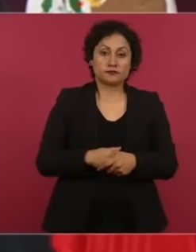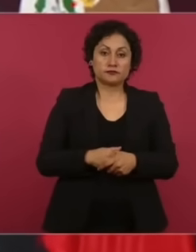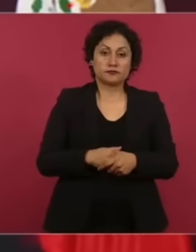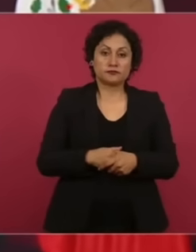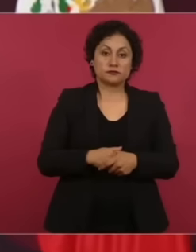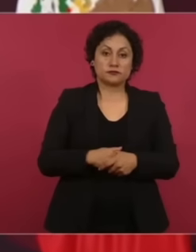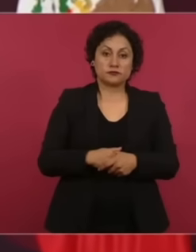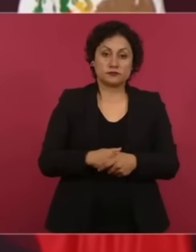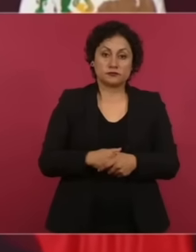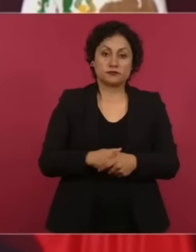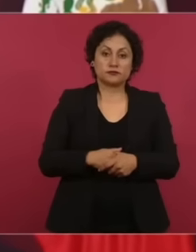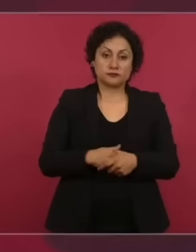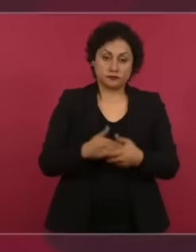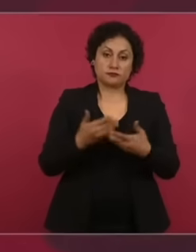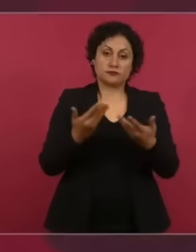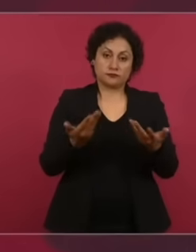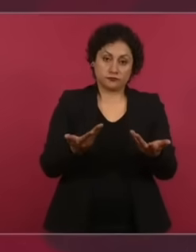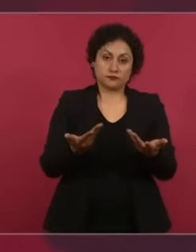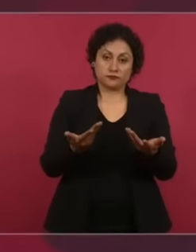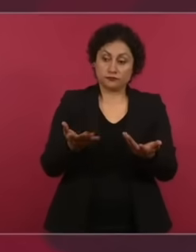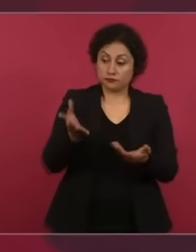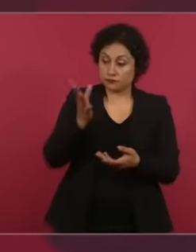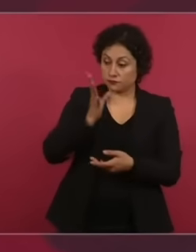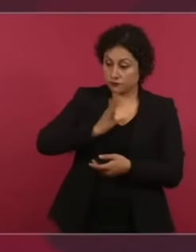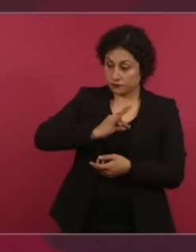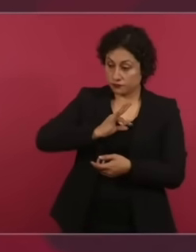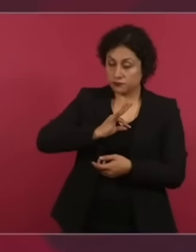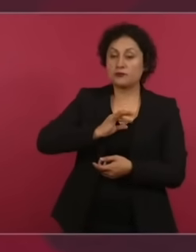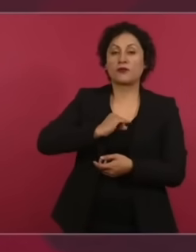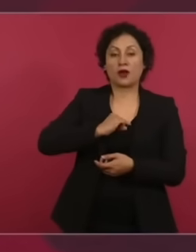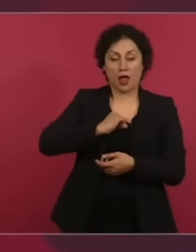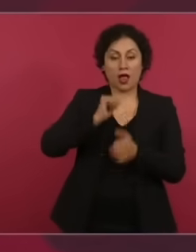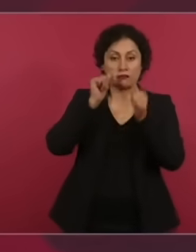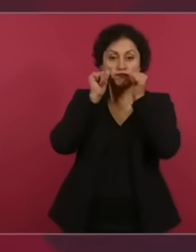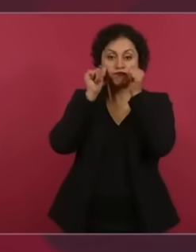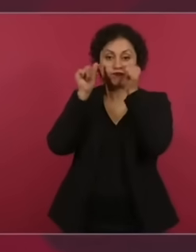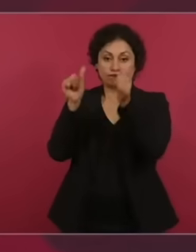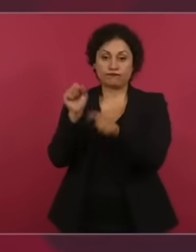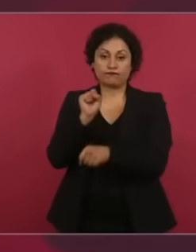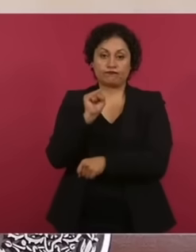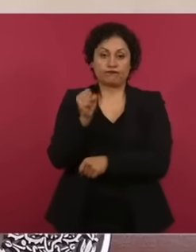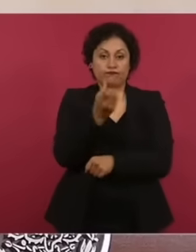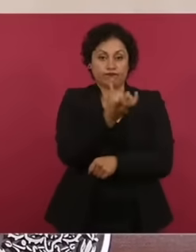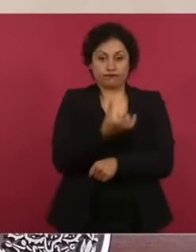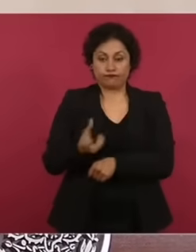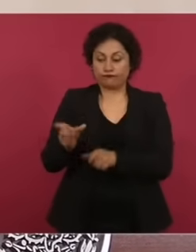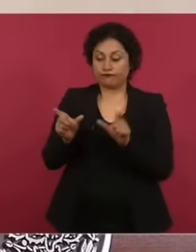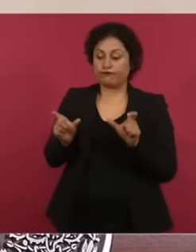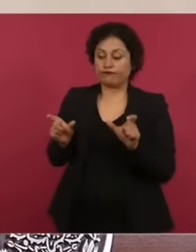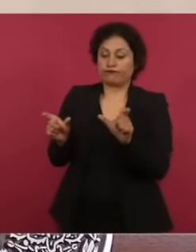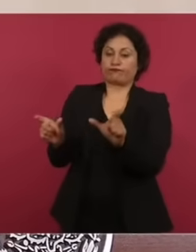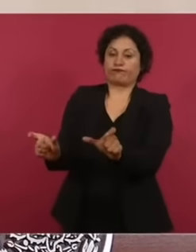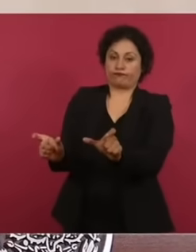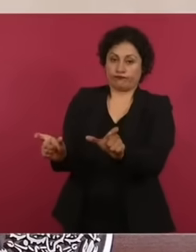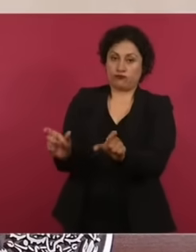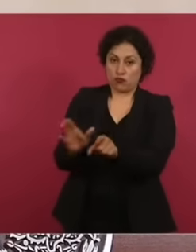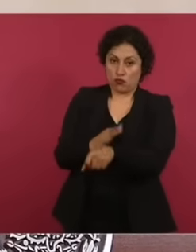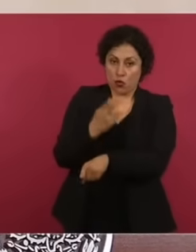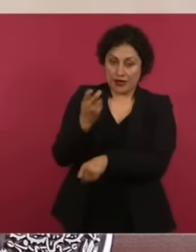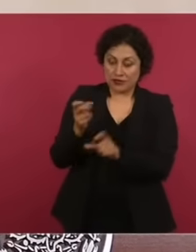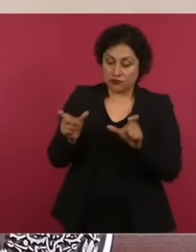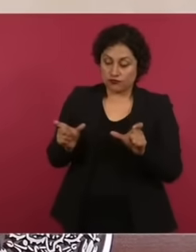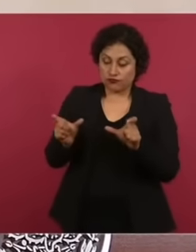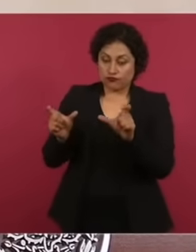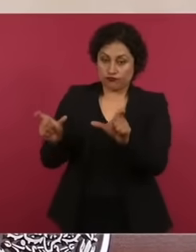se está atendiendo la zona ahí y hay dos grupos.